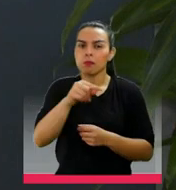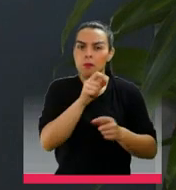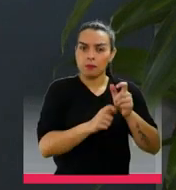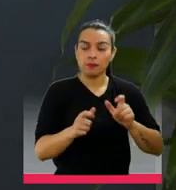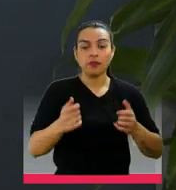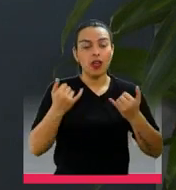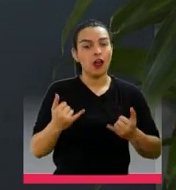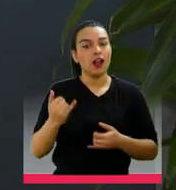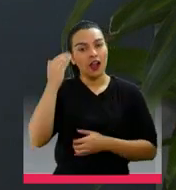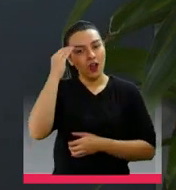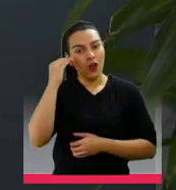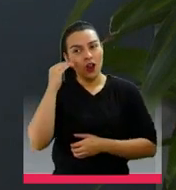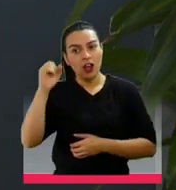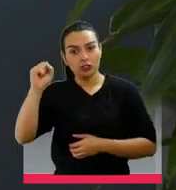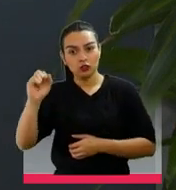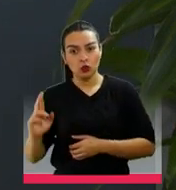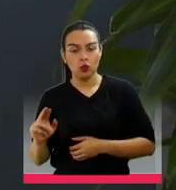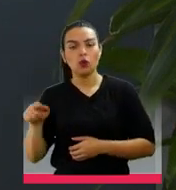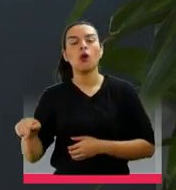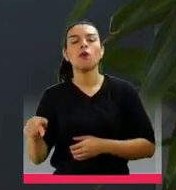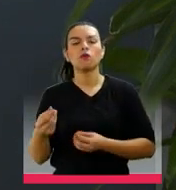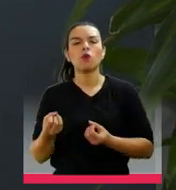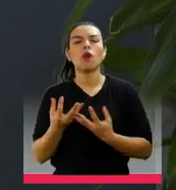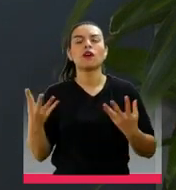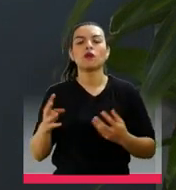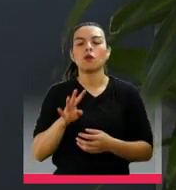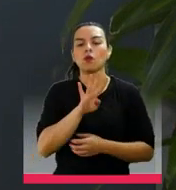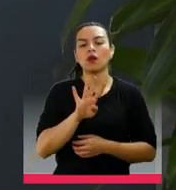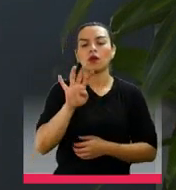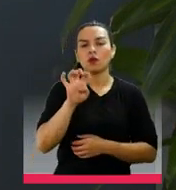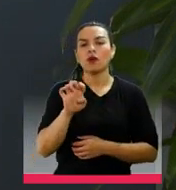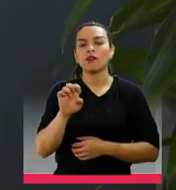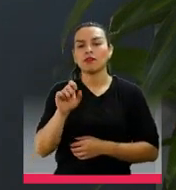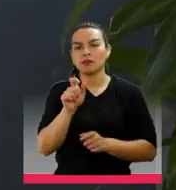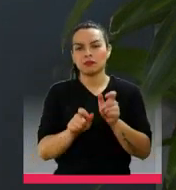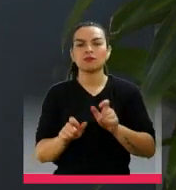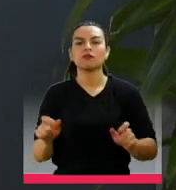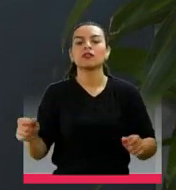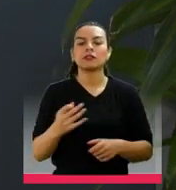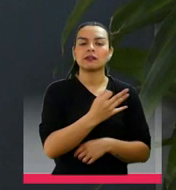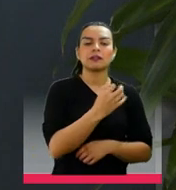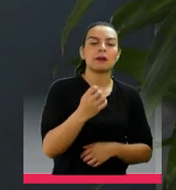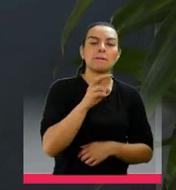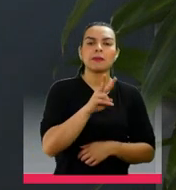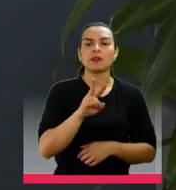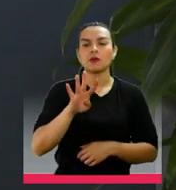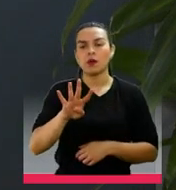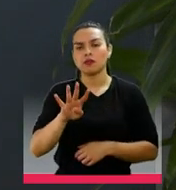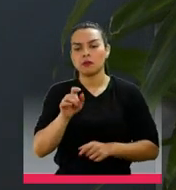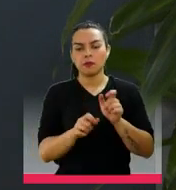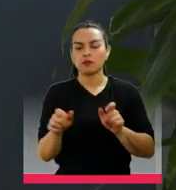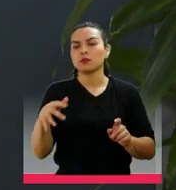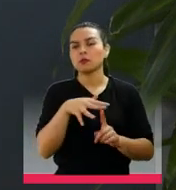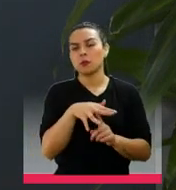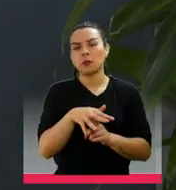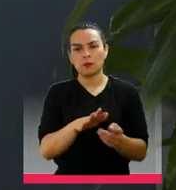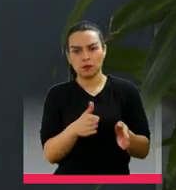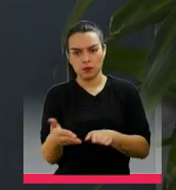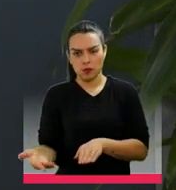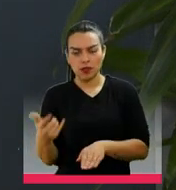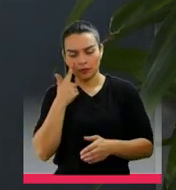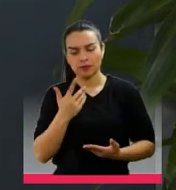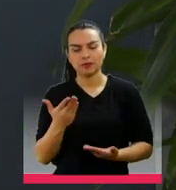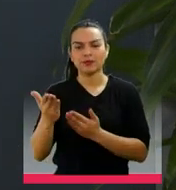momento 19.947 casos confirmados y 324 muertes por coronavirus. Más información en nuestro